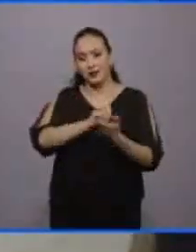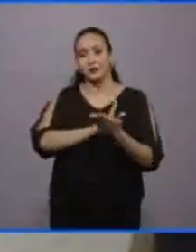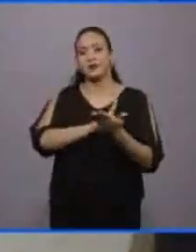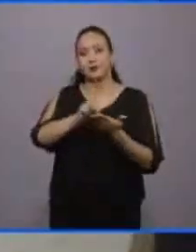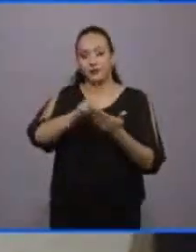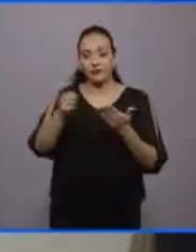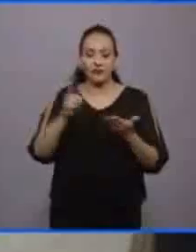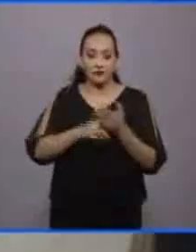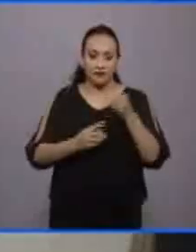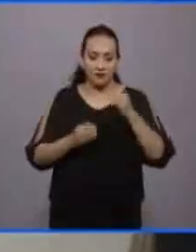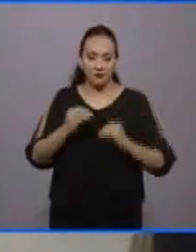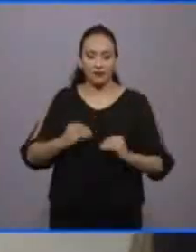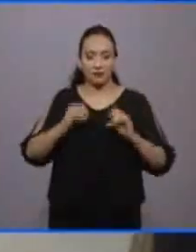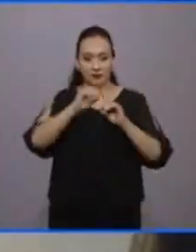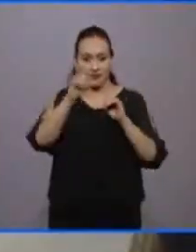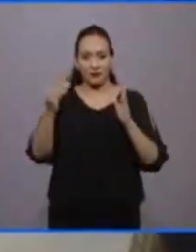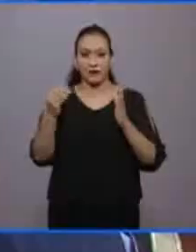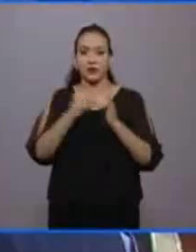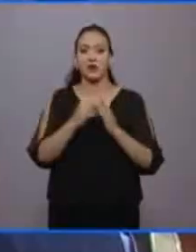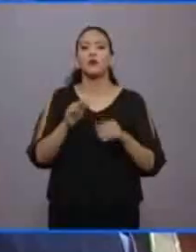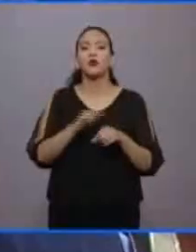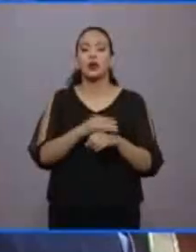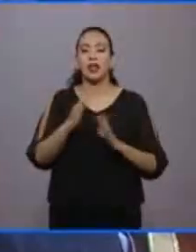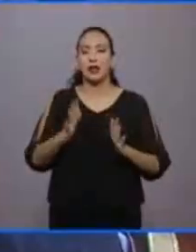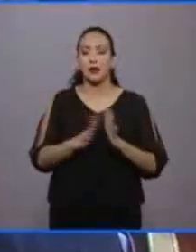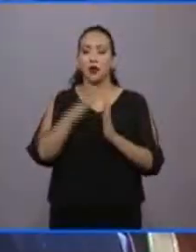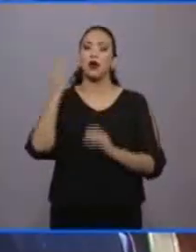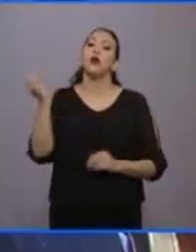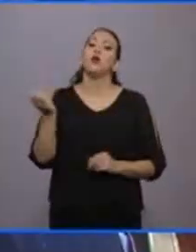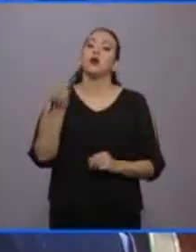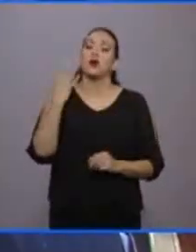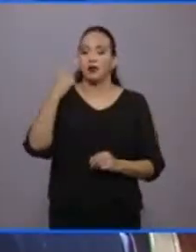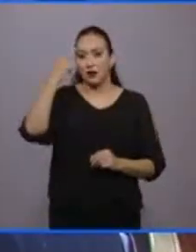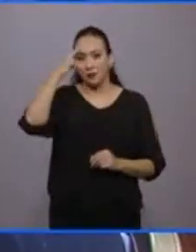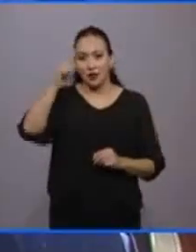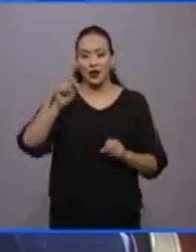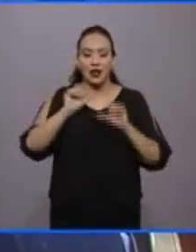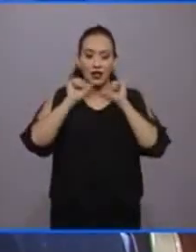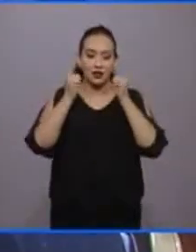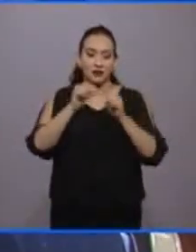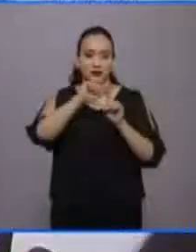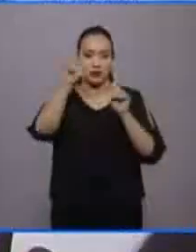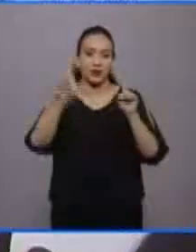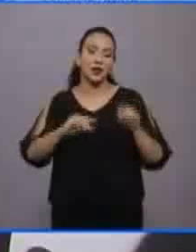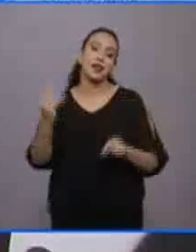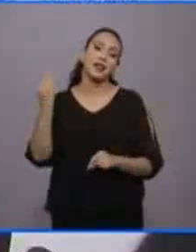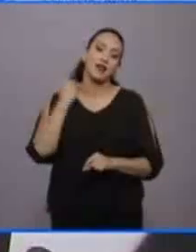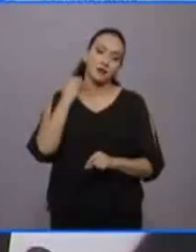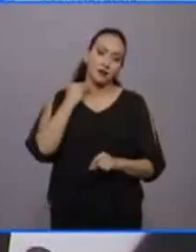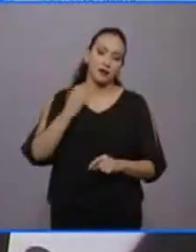la Suprema Corte. Esto al participar en una conferencia para la Asociación Nacional de Abogados de Empresa.